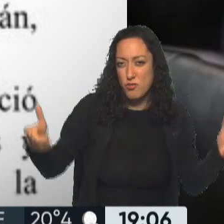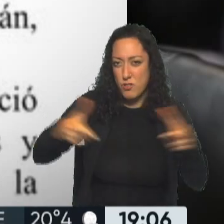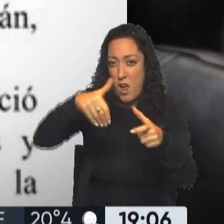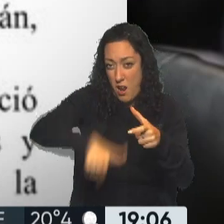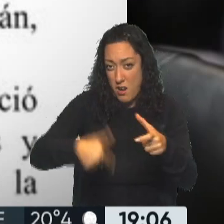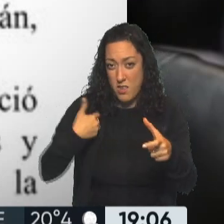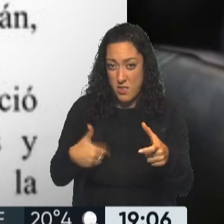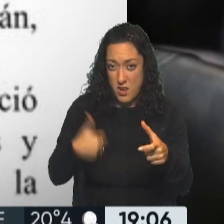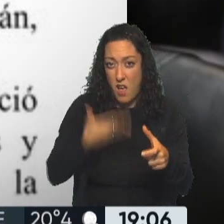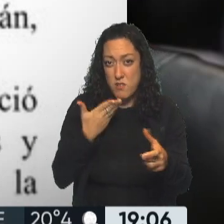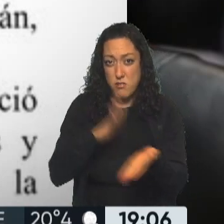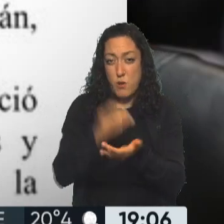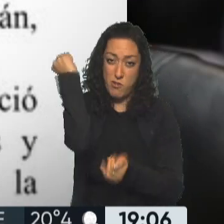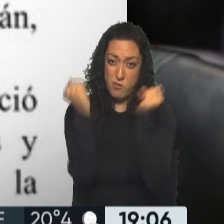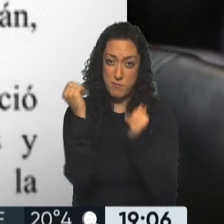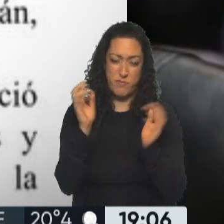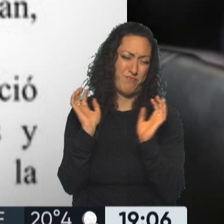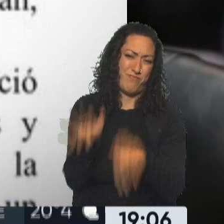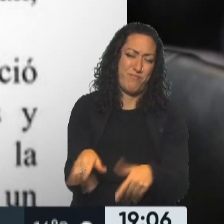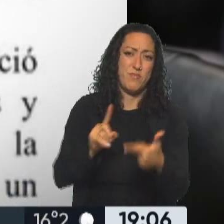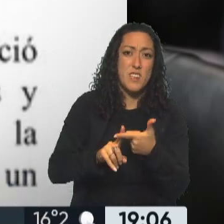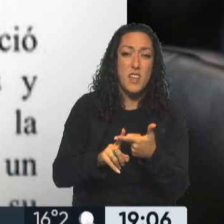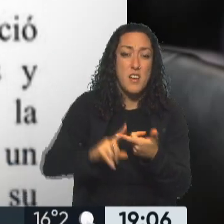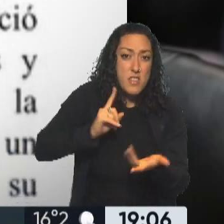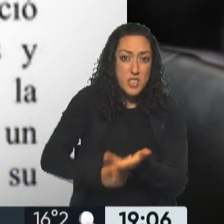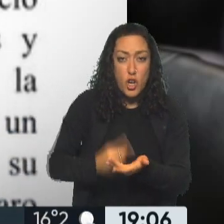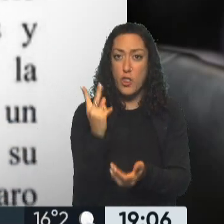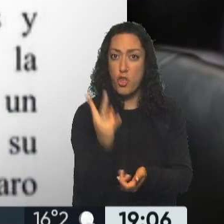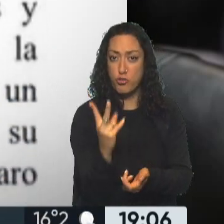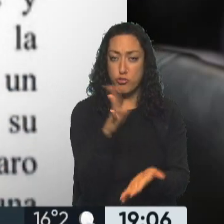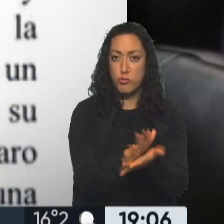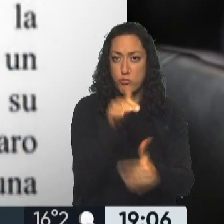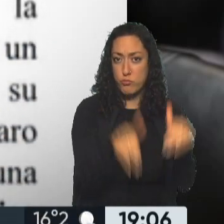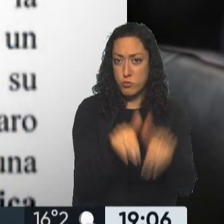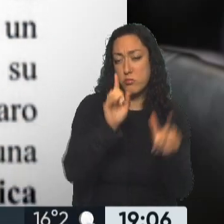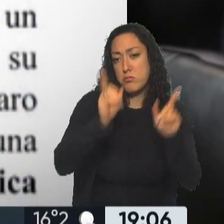y además por los dos fallos de la Corte. El comunicado, que es muy extenso,